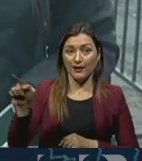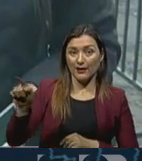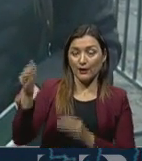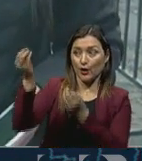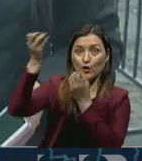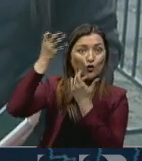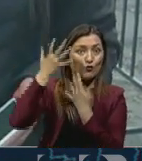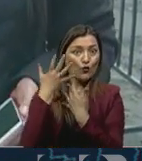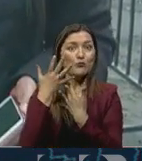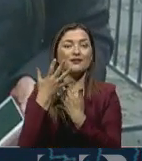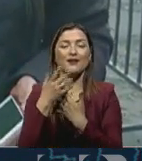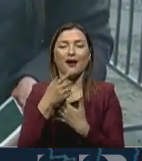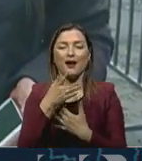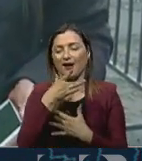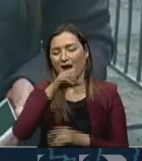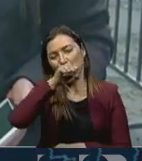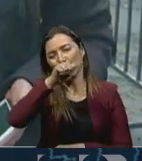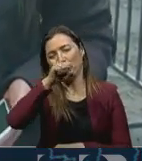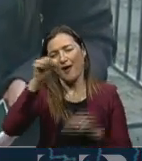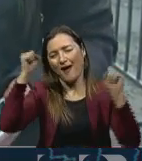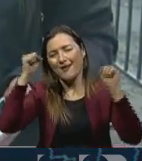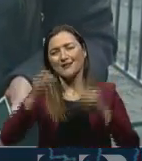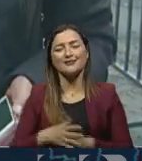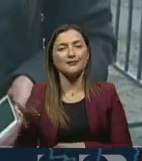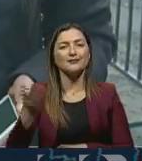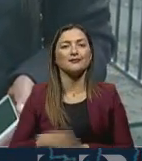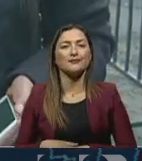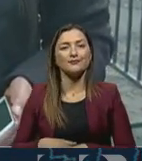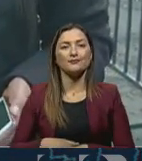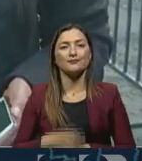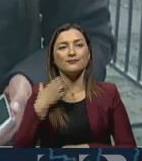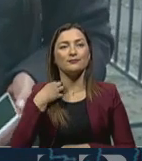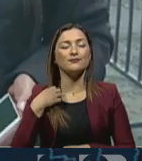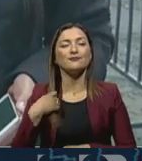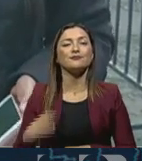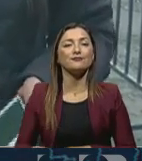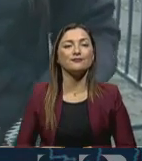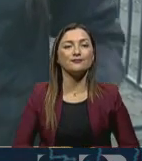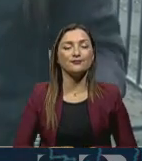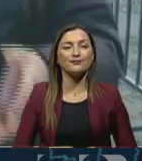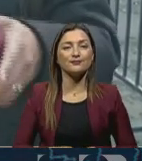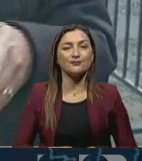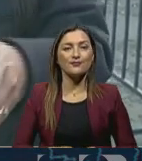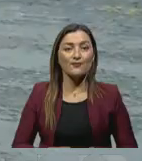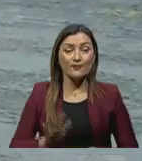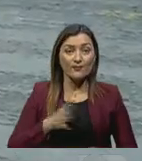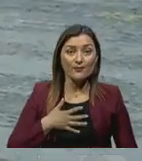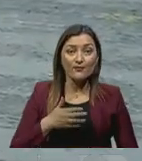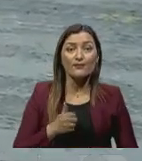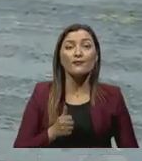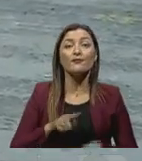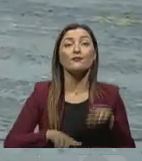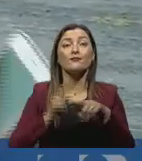esta información para los fanáticos de Daddy Yankee es decir Así es que está